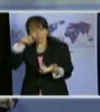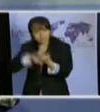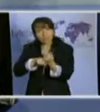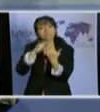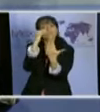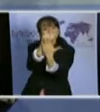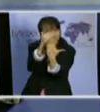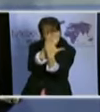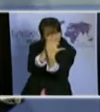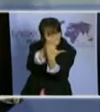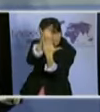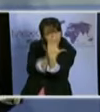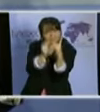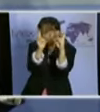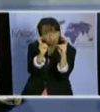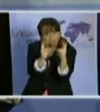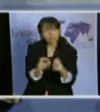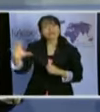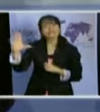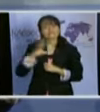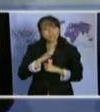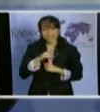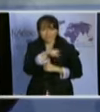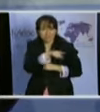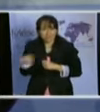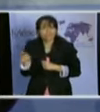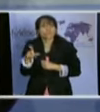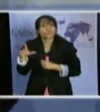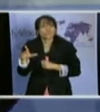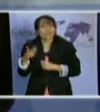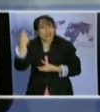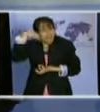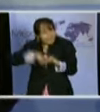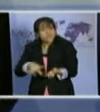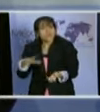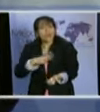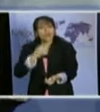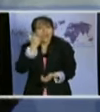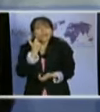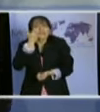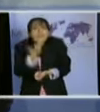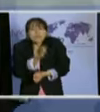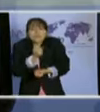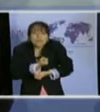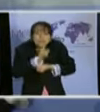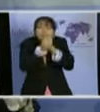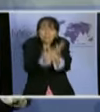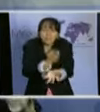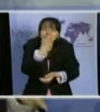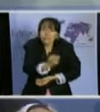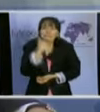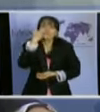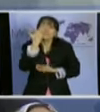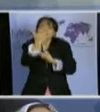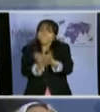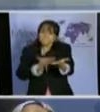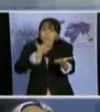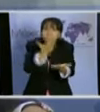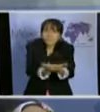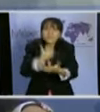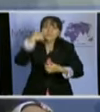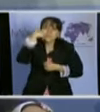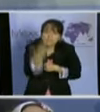decir, tienen algo que aportar. Y eso me parece que es clave para poder diseñar un trabajo de vinculación